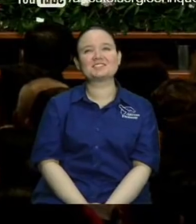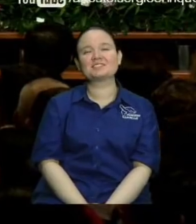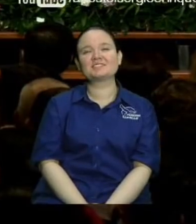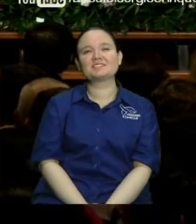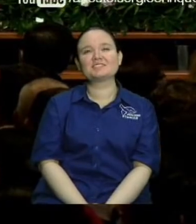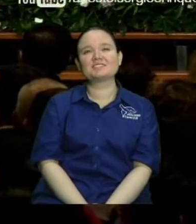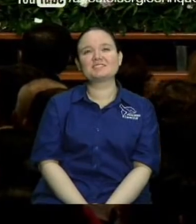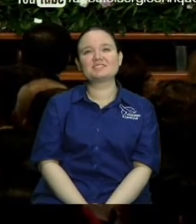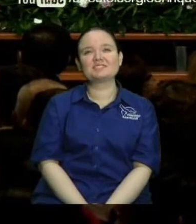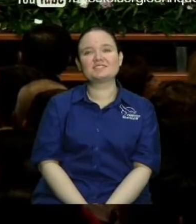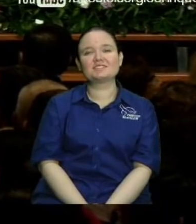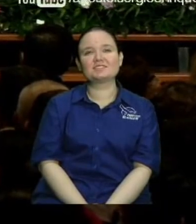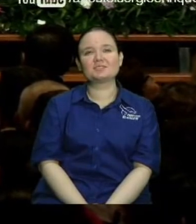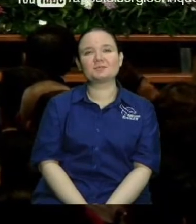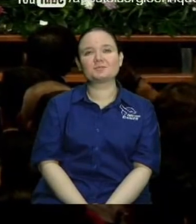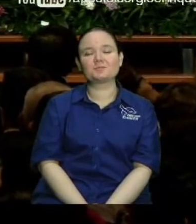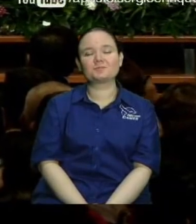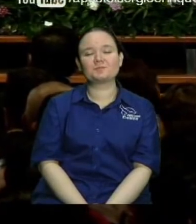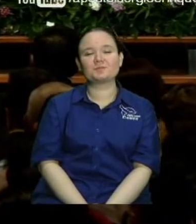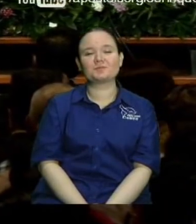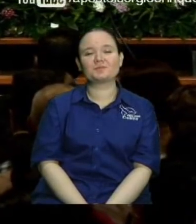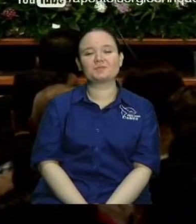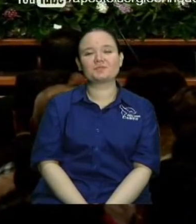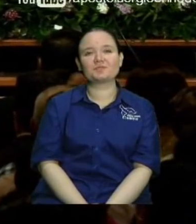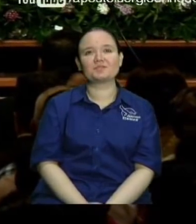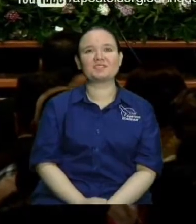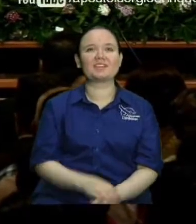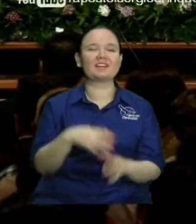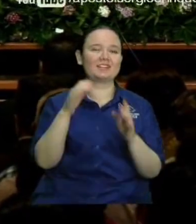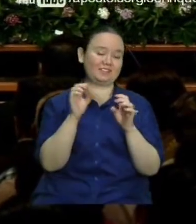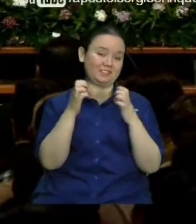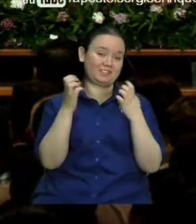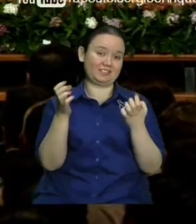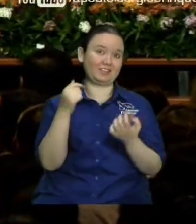Entonces fíjate. Me quiero apurar, así aquí que nadie se lee.